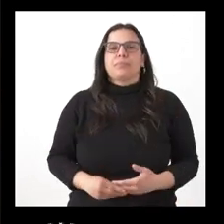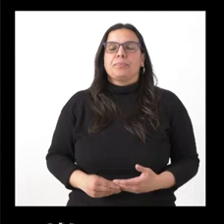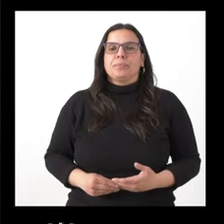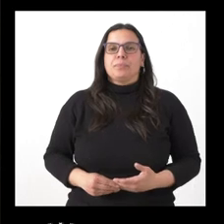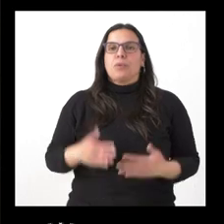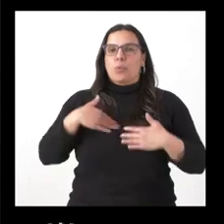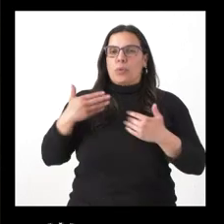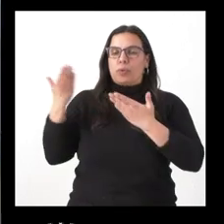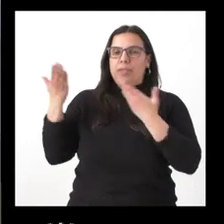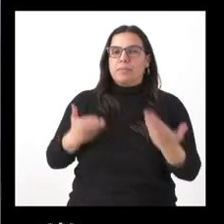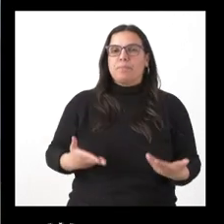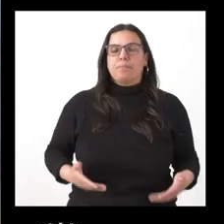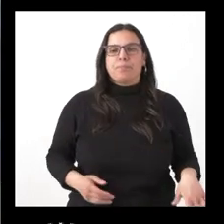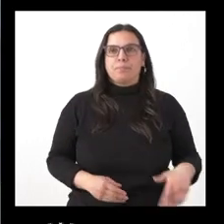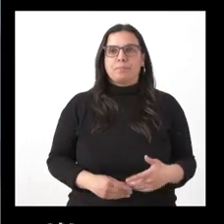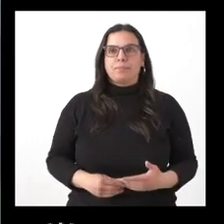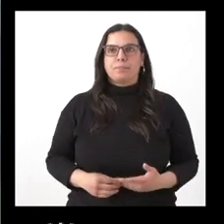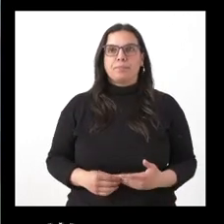cuando quieras Carlos